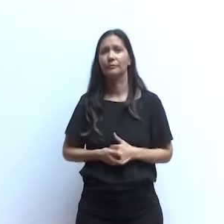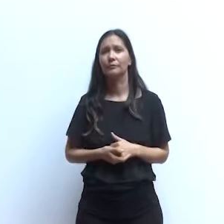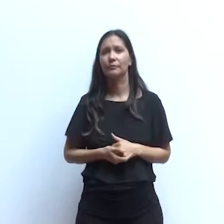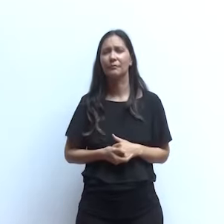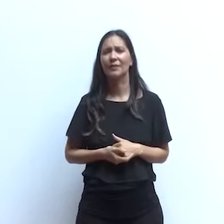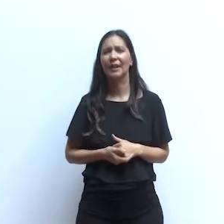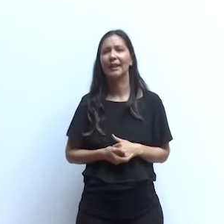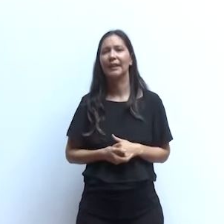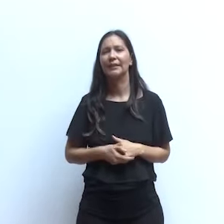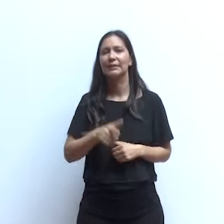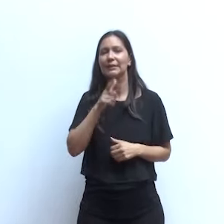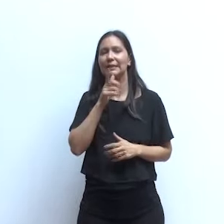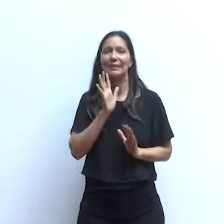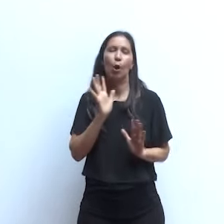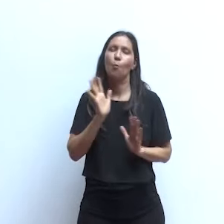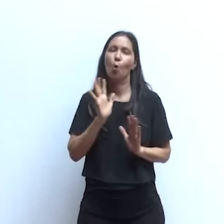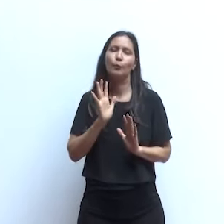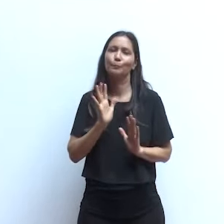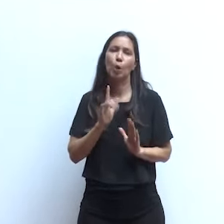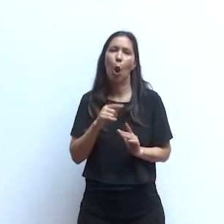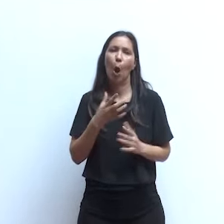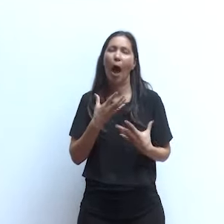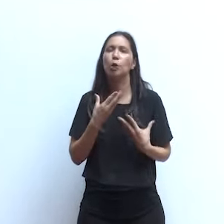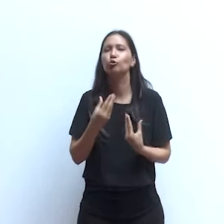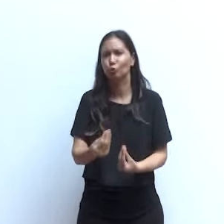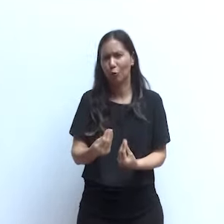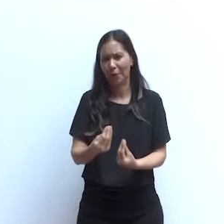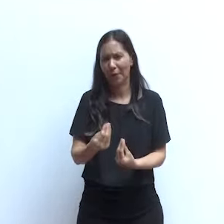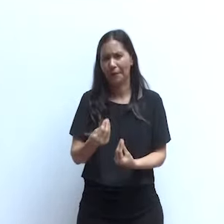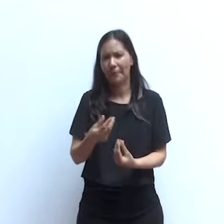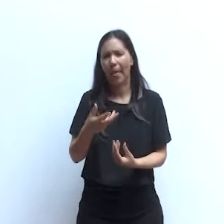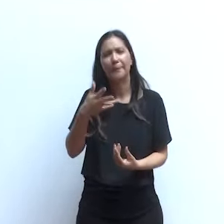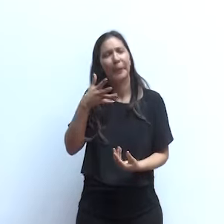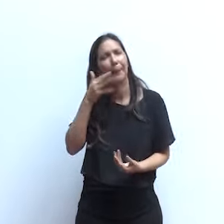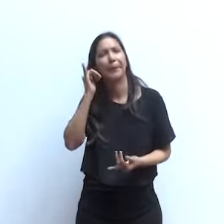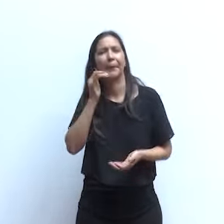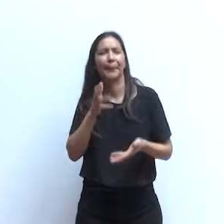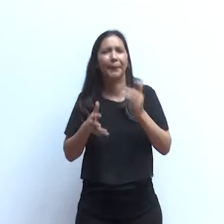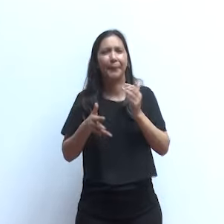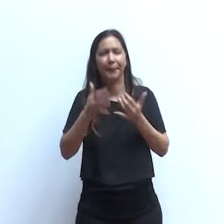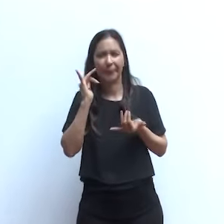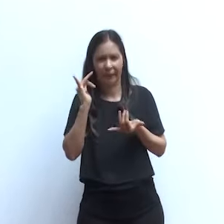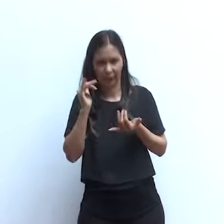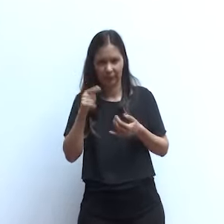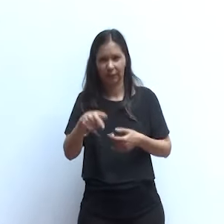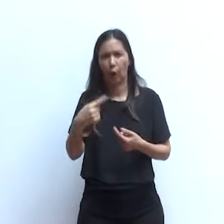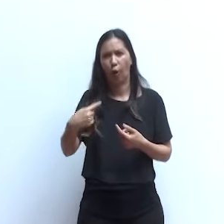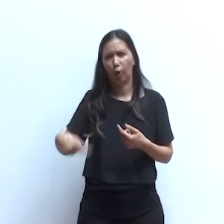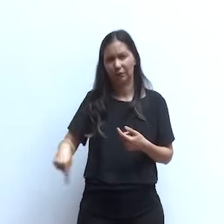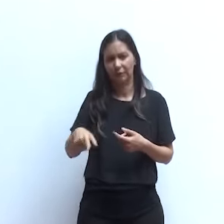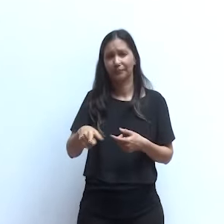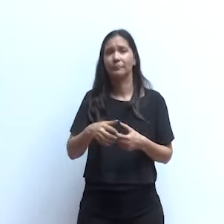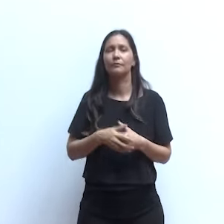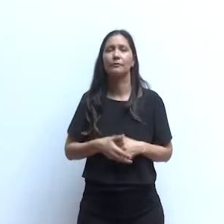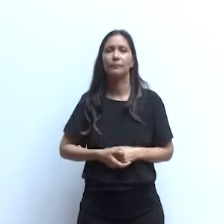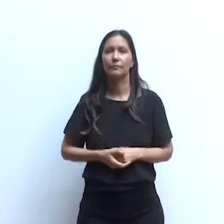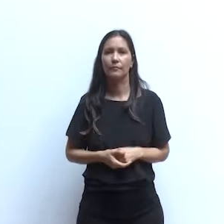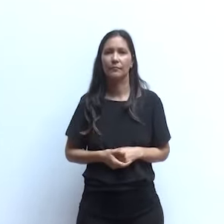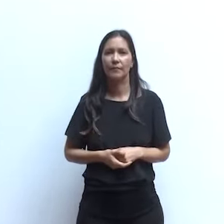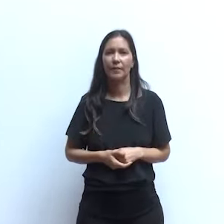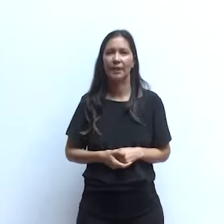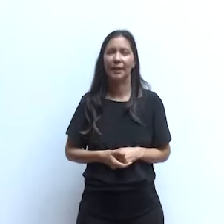parece que no colabora para detectar las continuidades no O sea que se da no solo que se da no